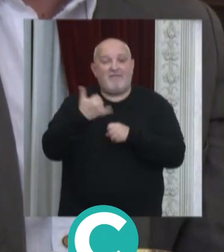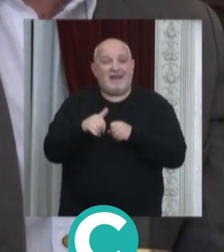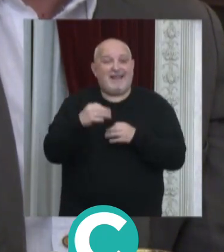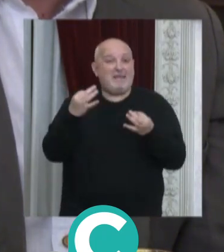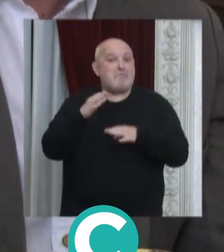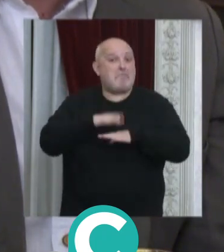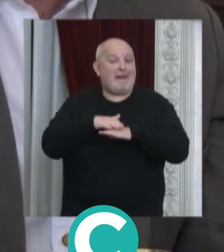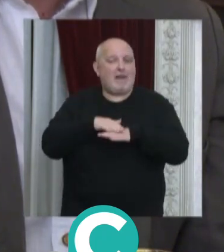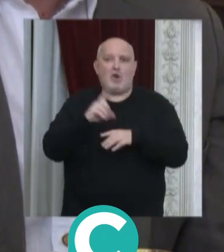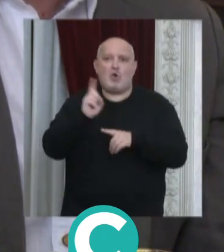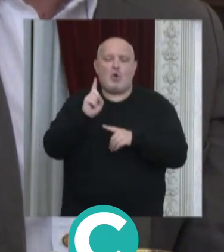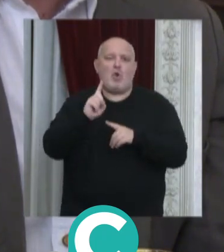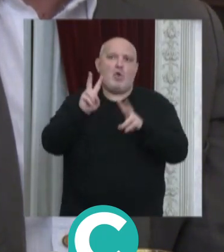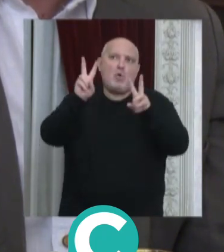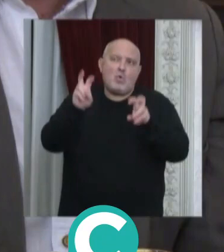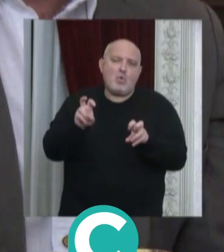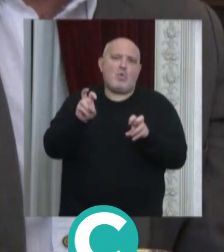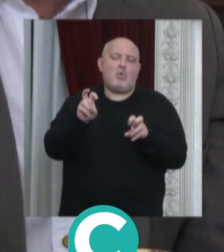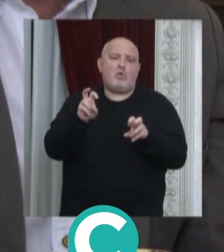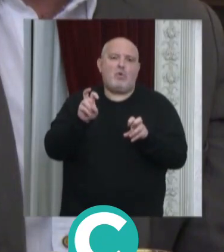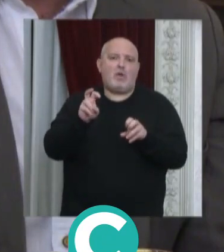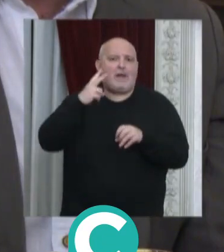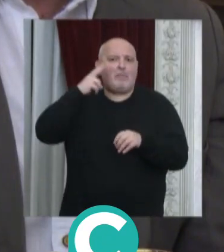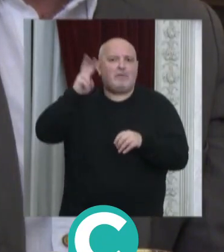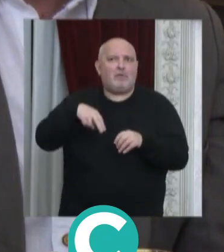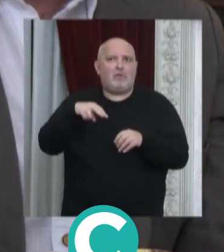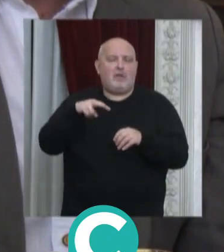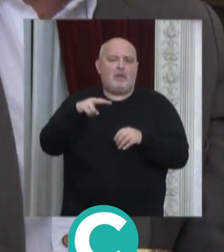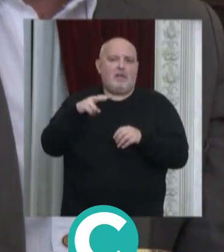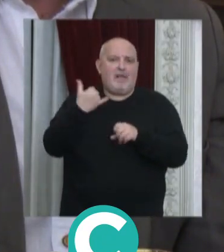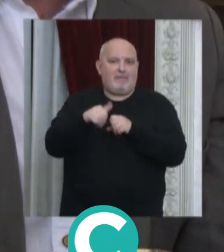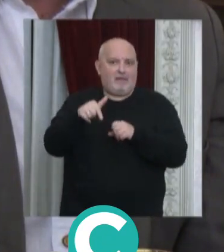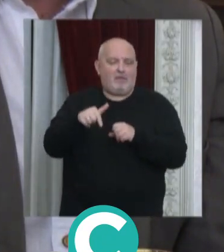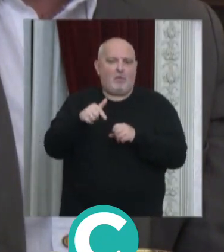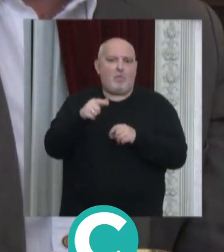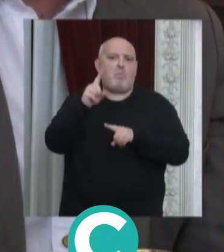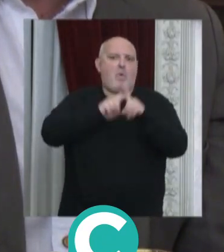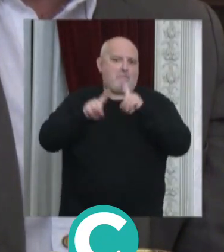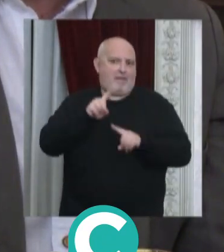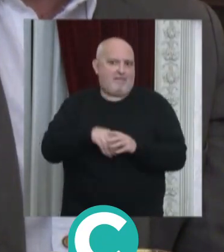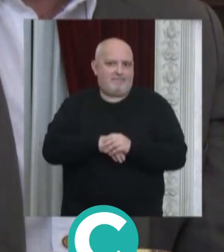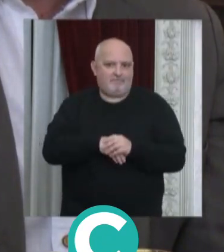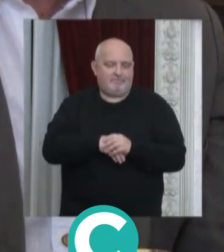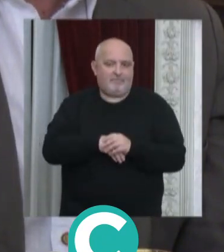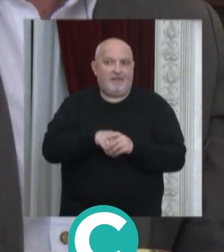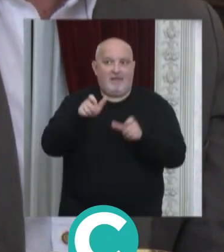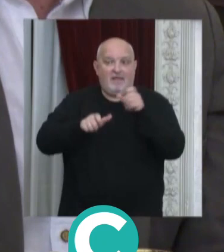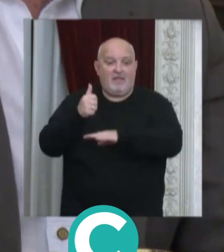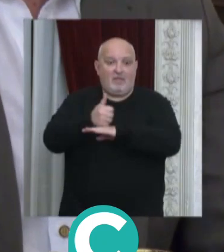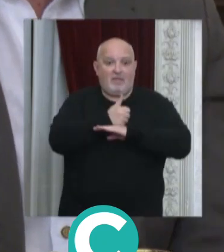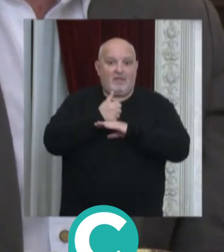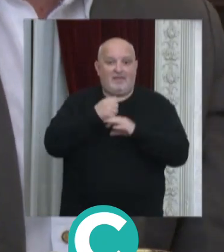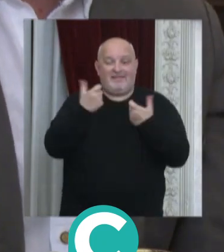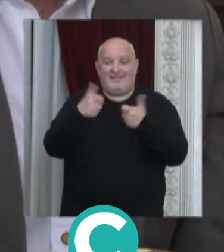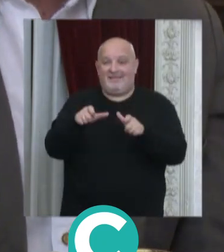sido para que no supusiera este reconocimiento, al final, un problema. Tanto a los vecinos y